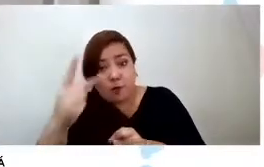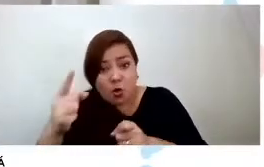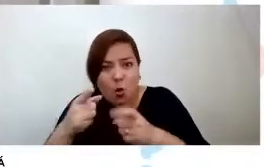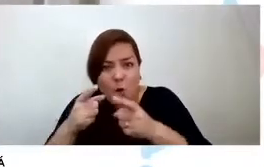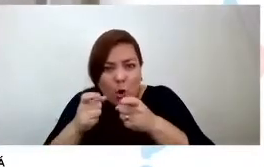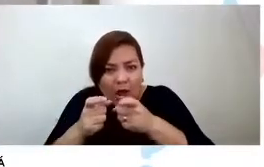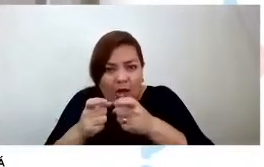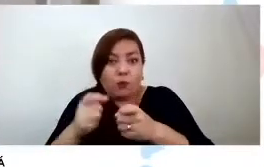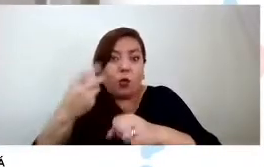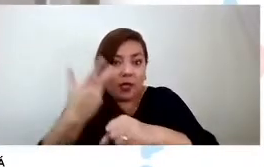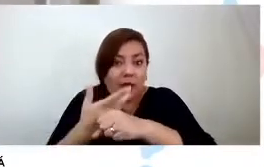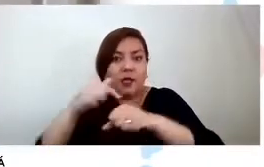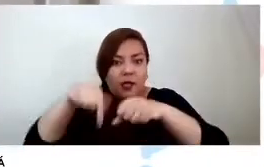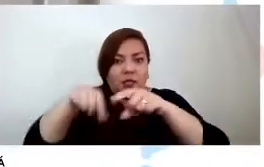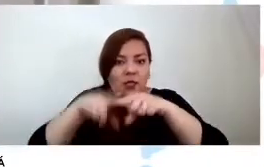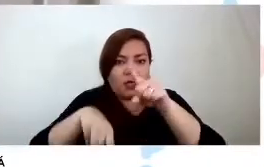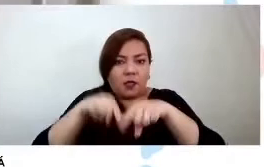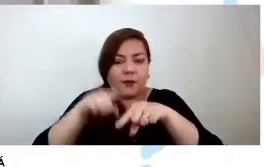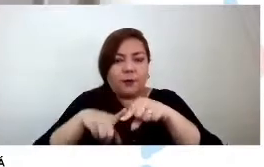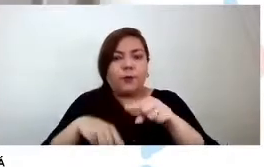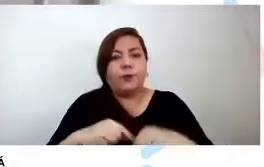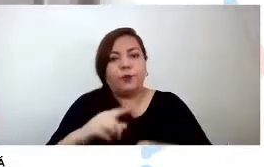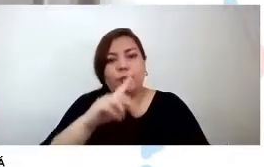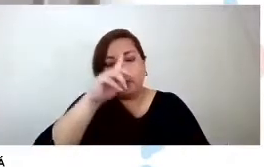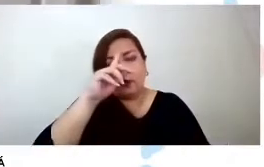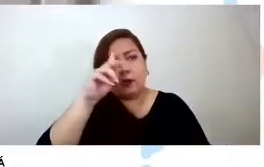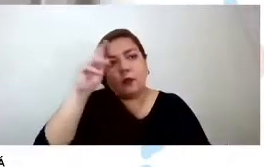Tierra. Y luego tenemos